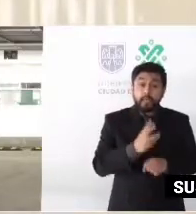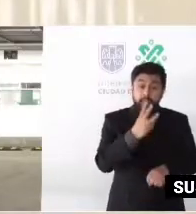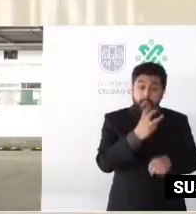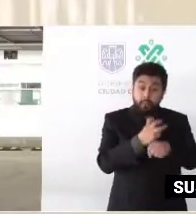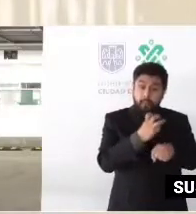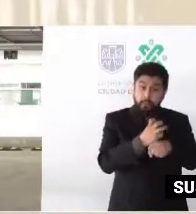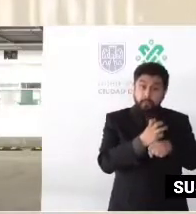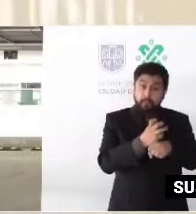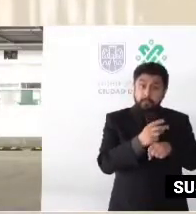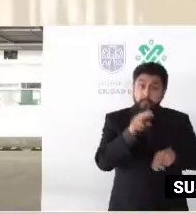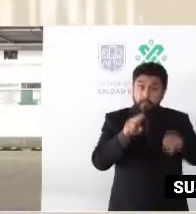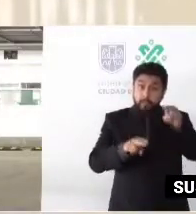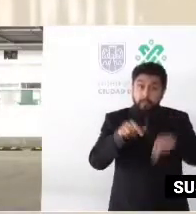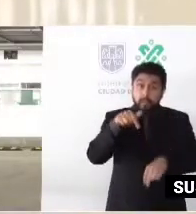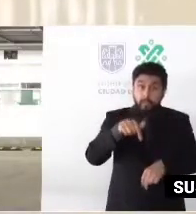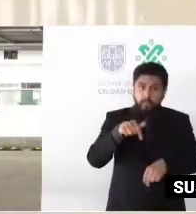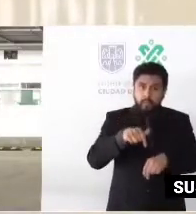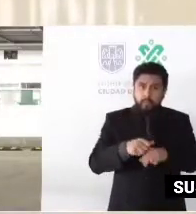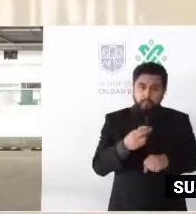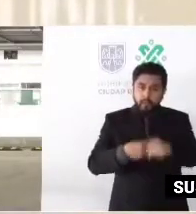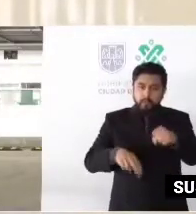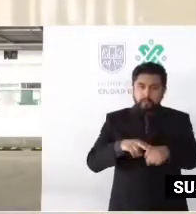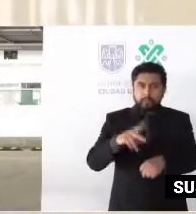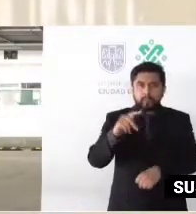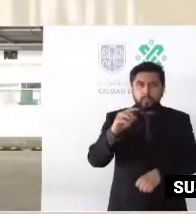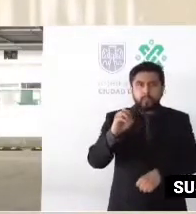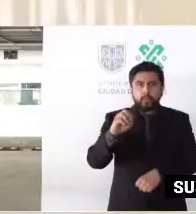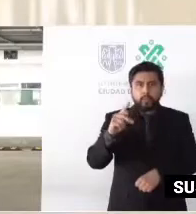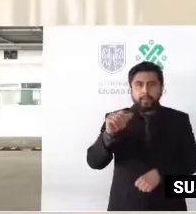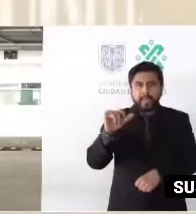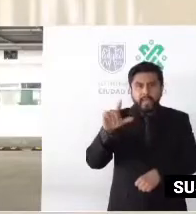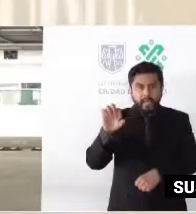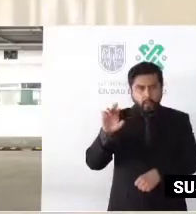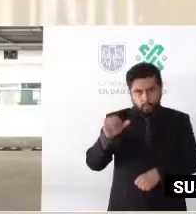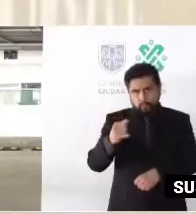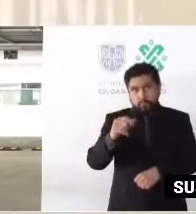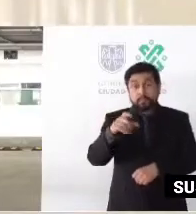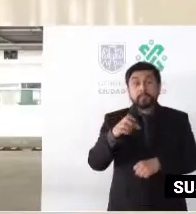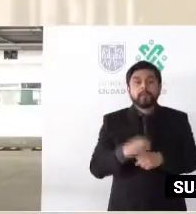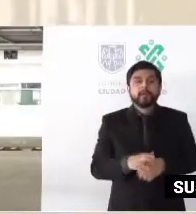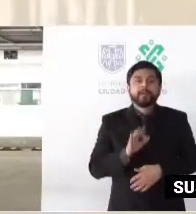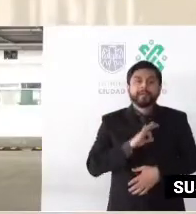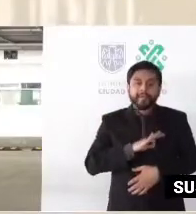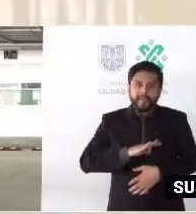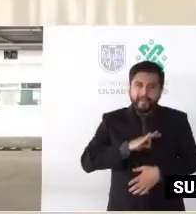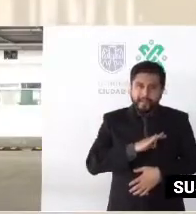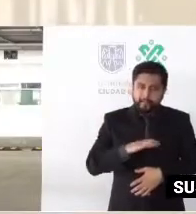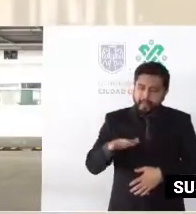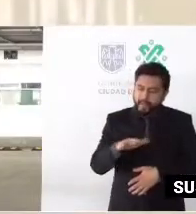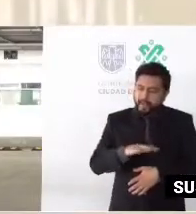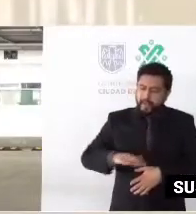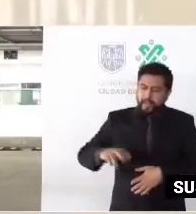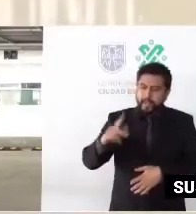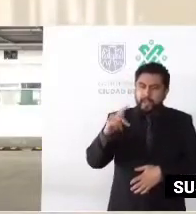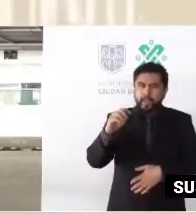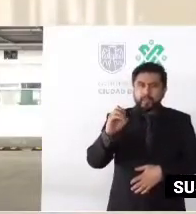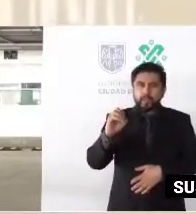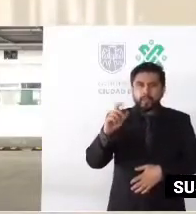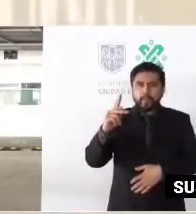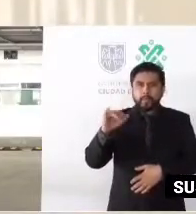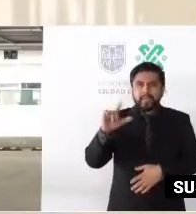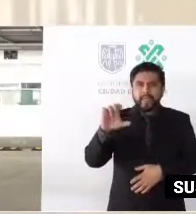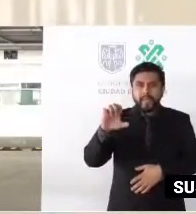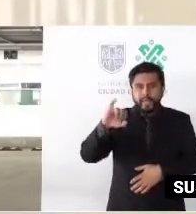este Hospital General de Topilejo. Pues felicidades a Topilejo por tener